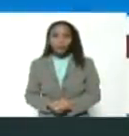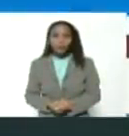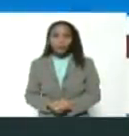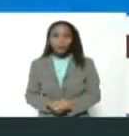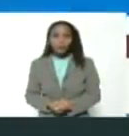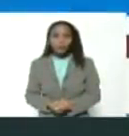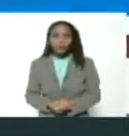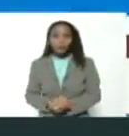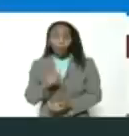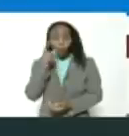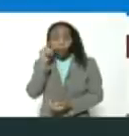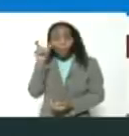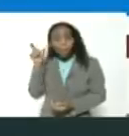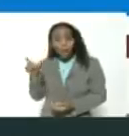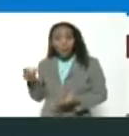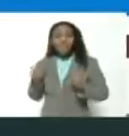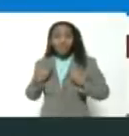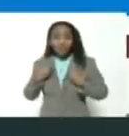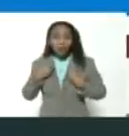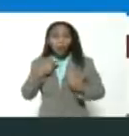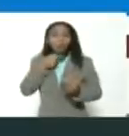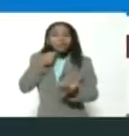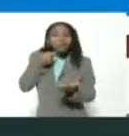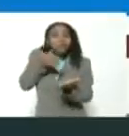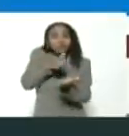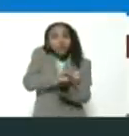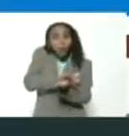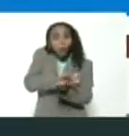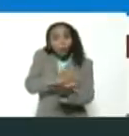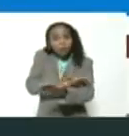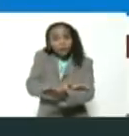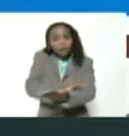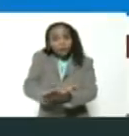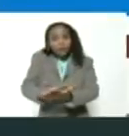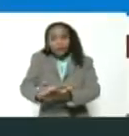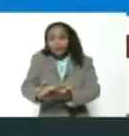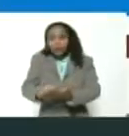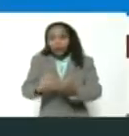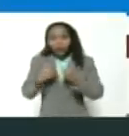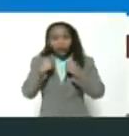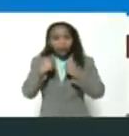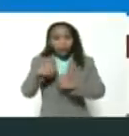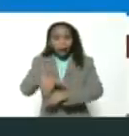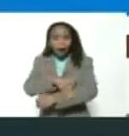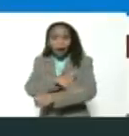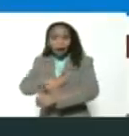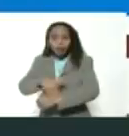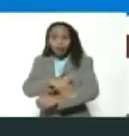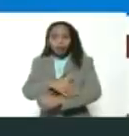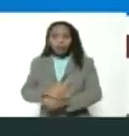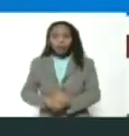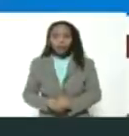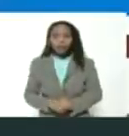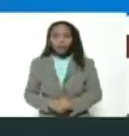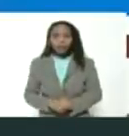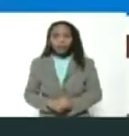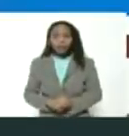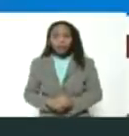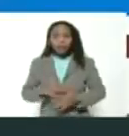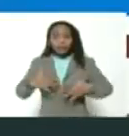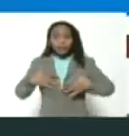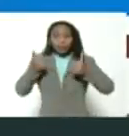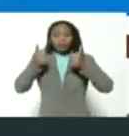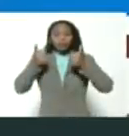Fraso vivió la muerte, la sangre cruda en las calles, y sobrevivió a